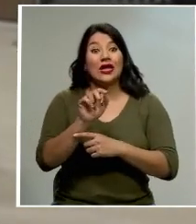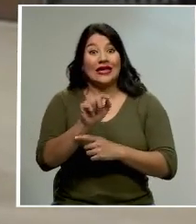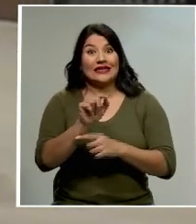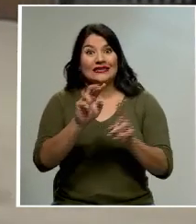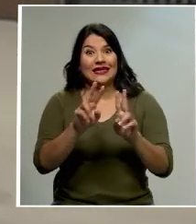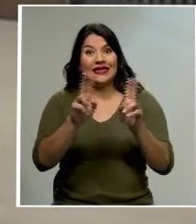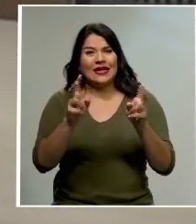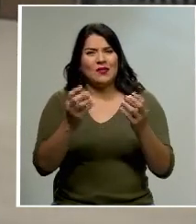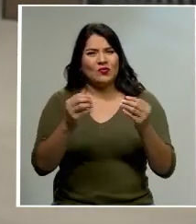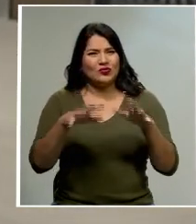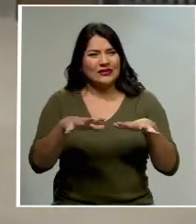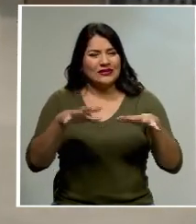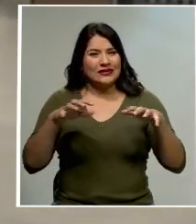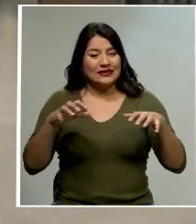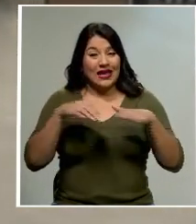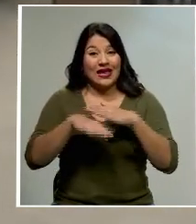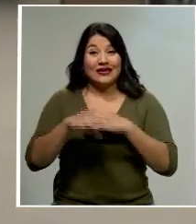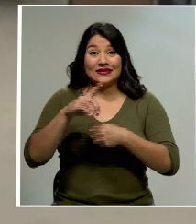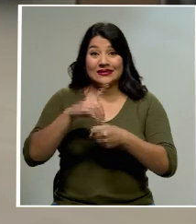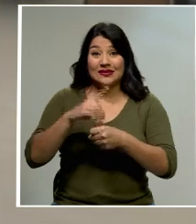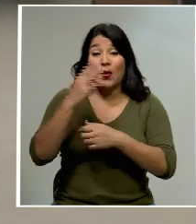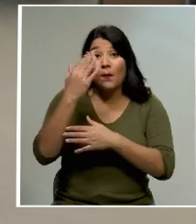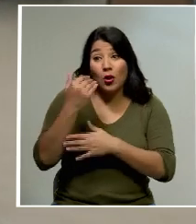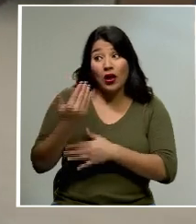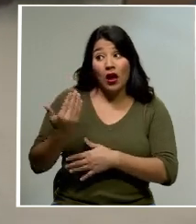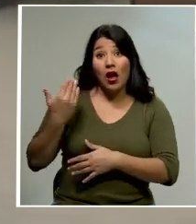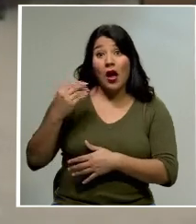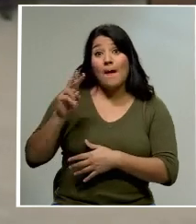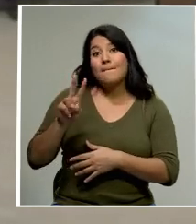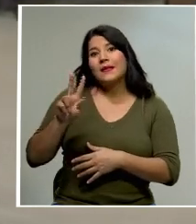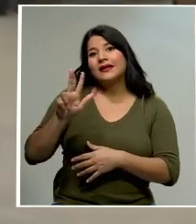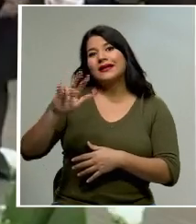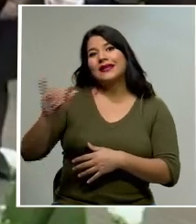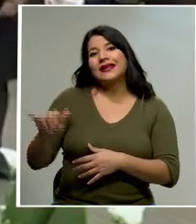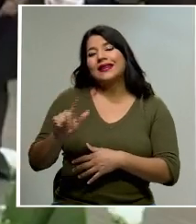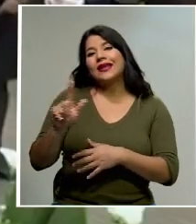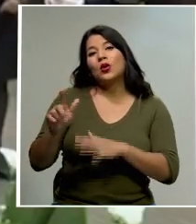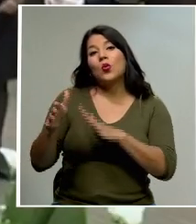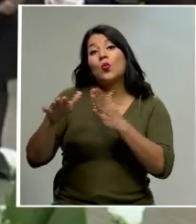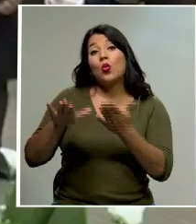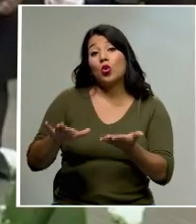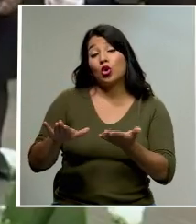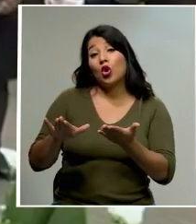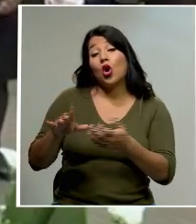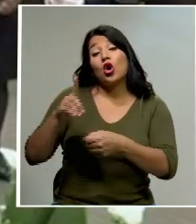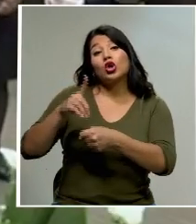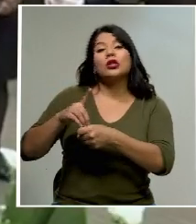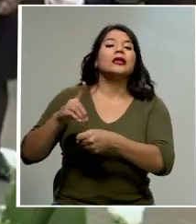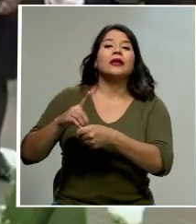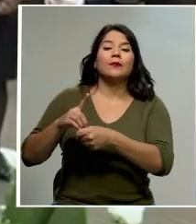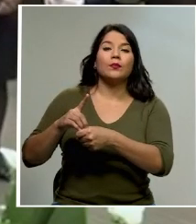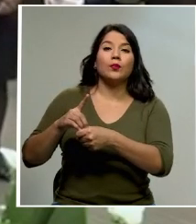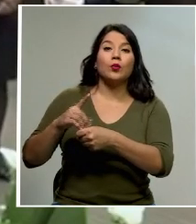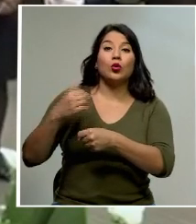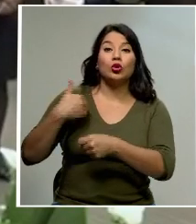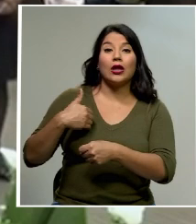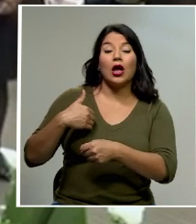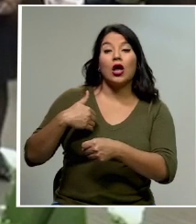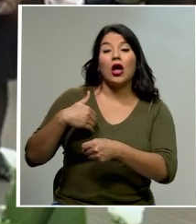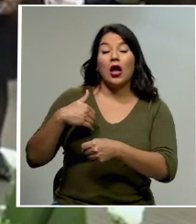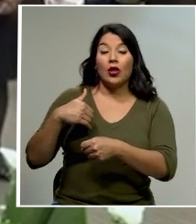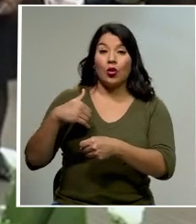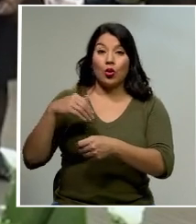tensión entre los legisladores, pues apenas el 23 de julio falleció quien en vida fuera el diputado y secretario del